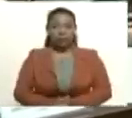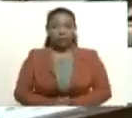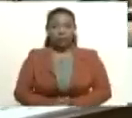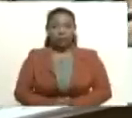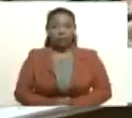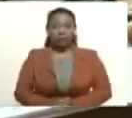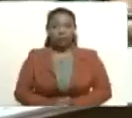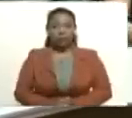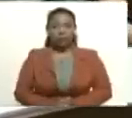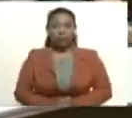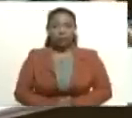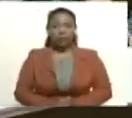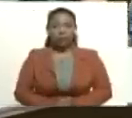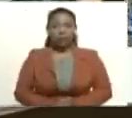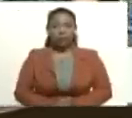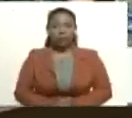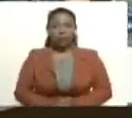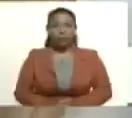de